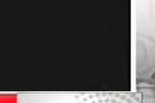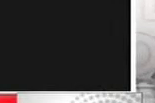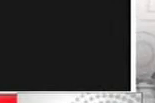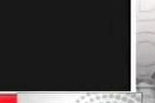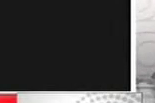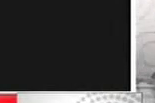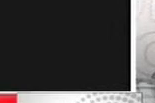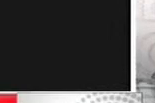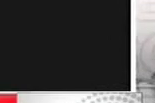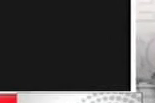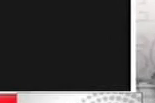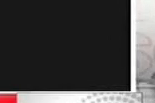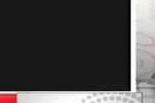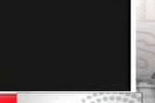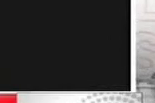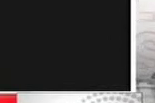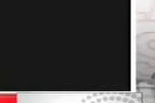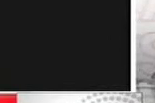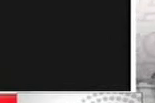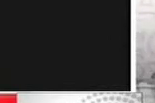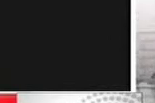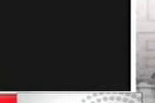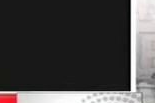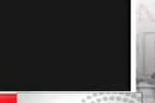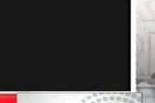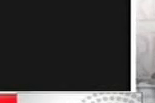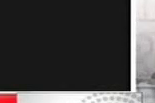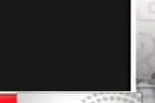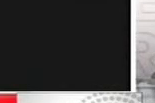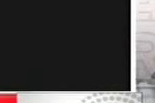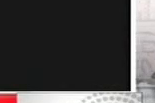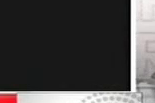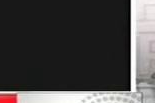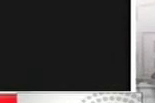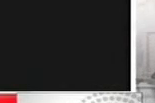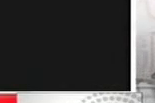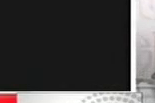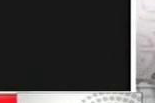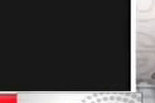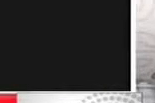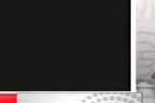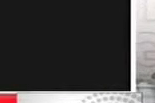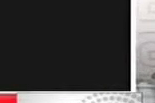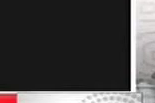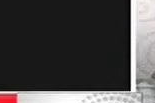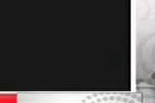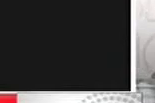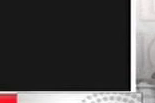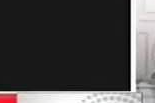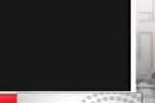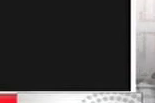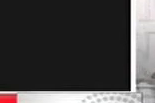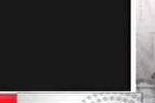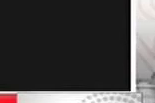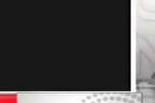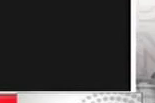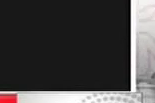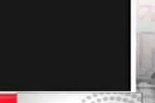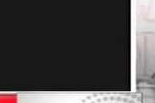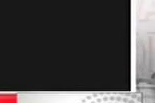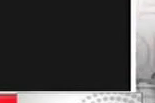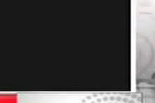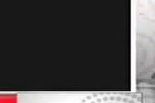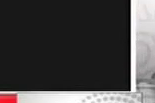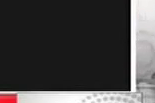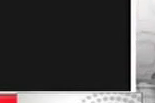sentido, quiero también darles la tranquilidad que los 74 colegios, de los 15 establecimientos de salud, muchos de ellos